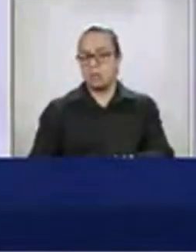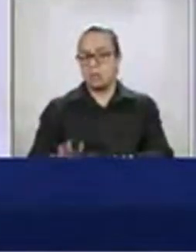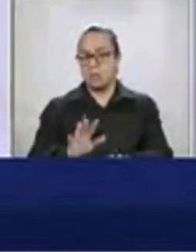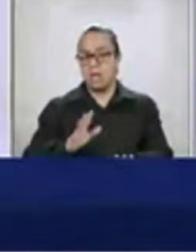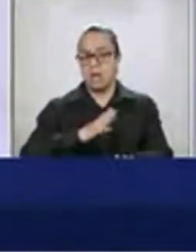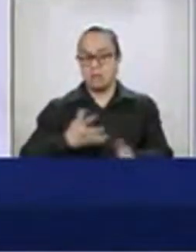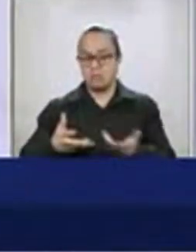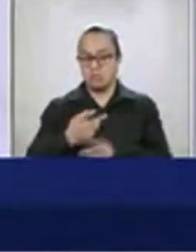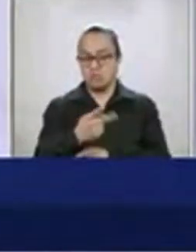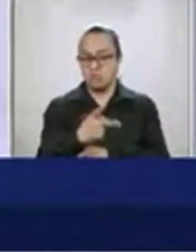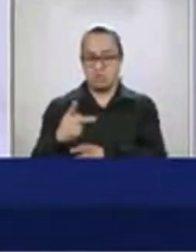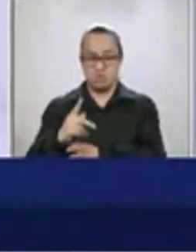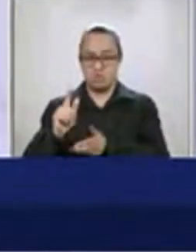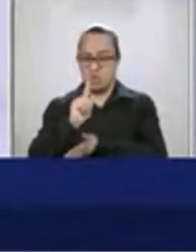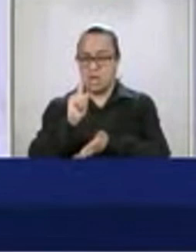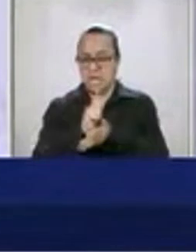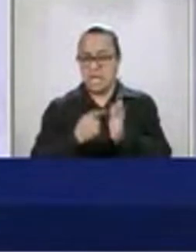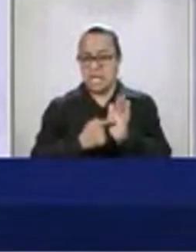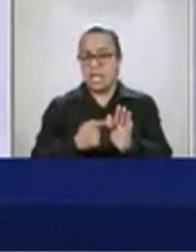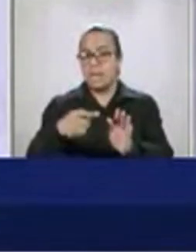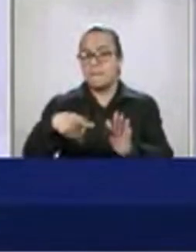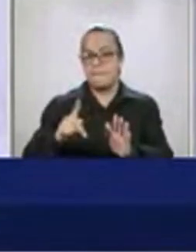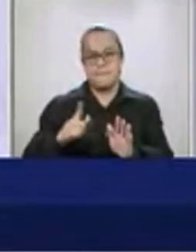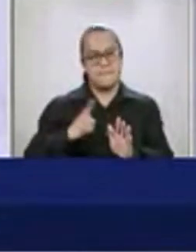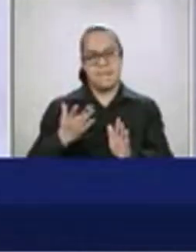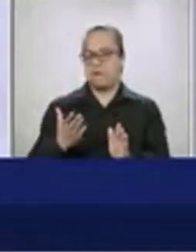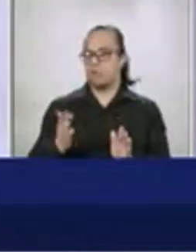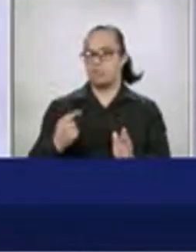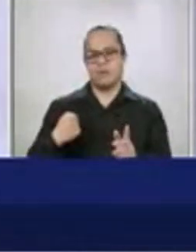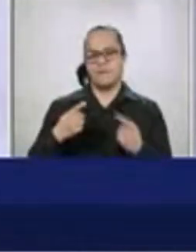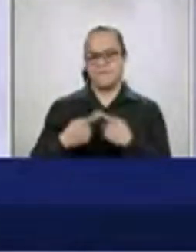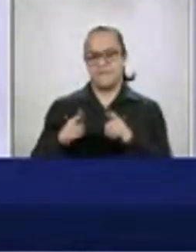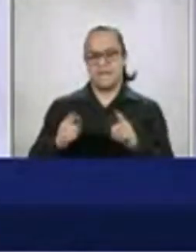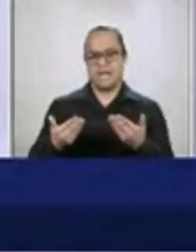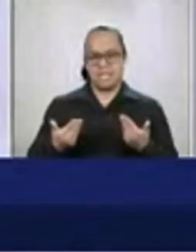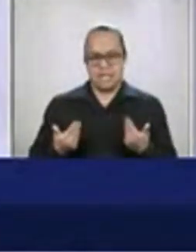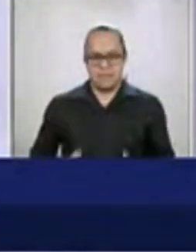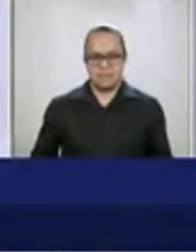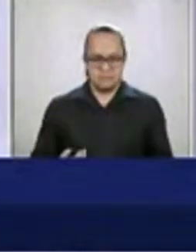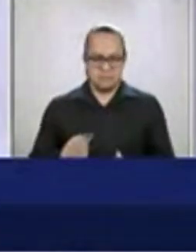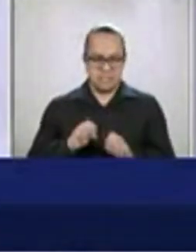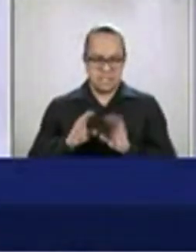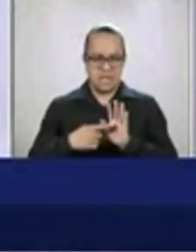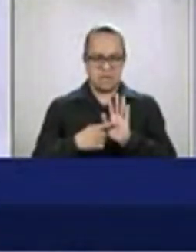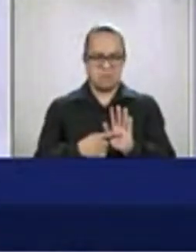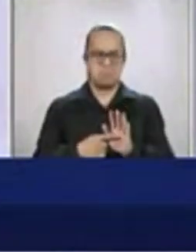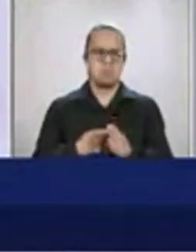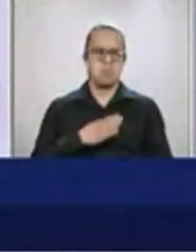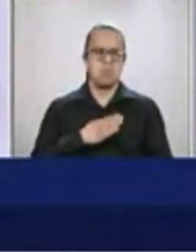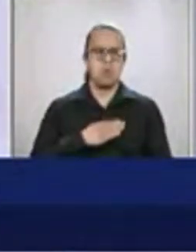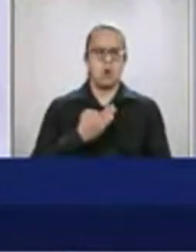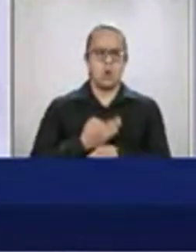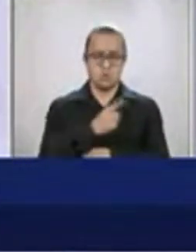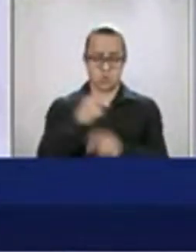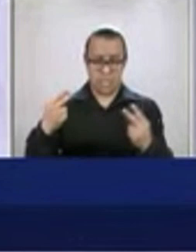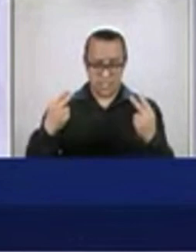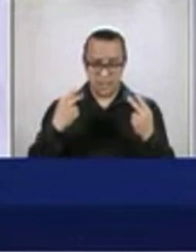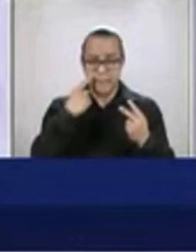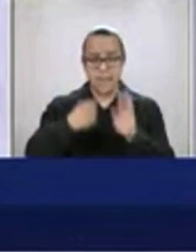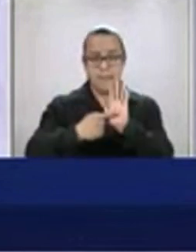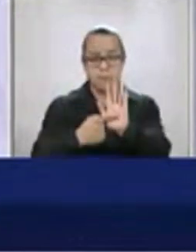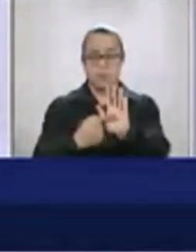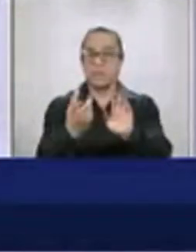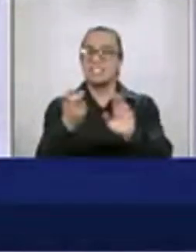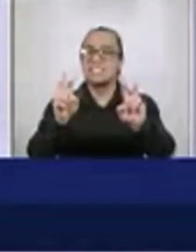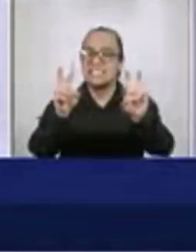que proceder legalmente, pero que no se confunda. Y yo sí hago la aclaración a los ciudadanos, qué bueno que lo están viendo. Porque es ese tipo